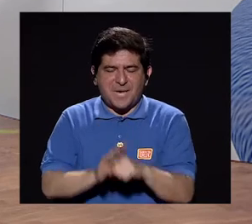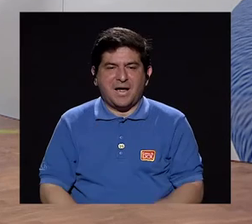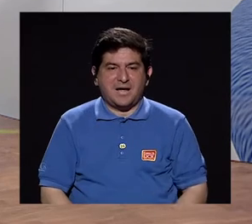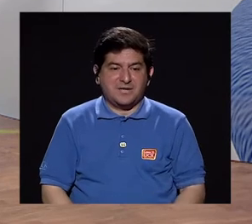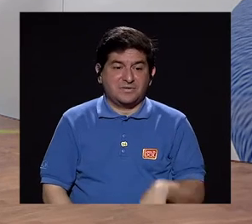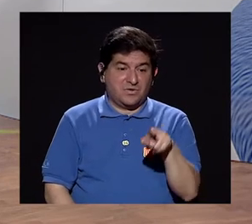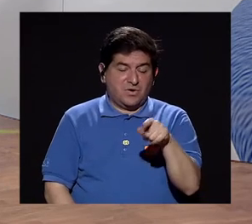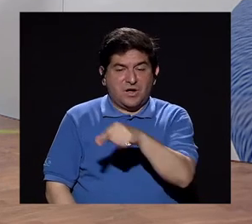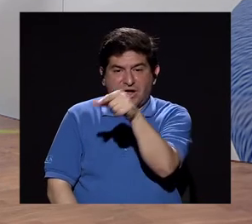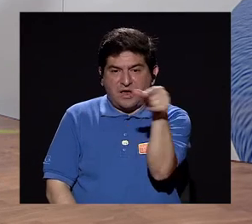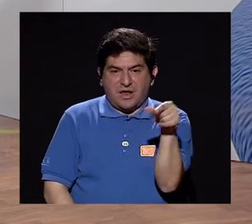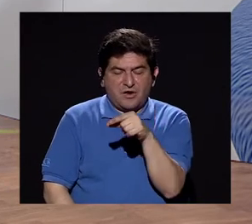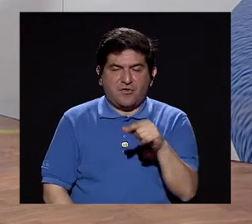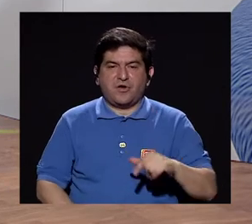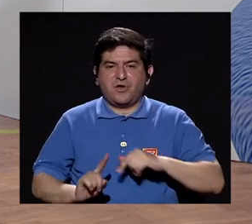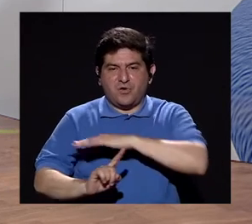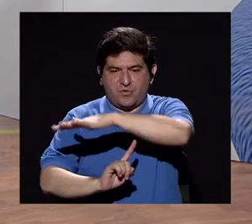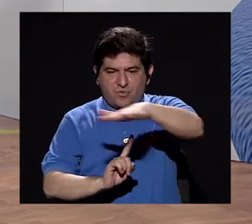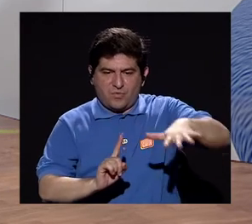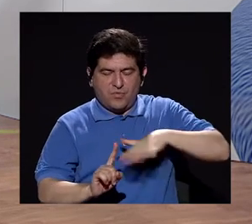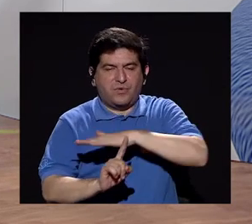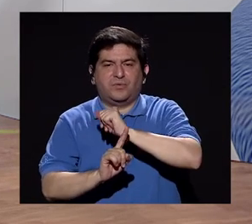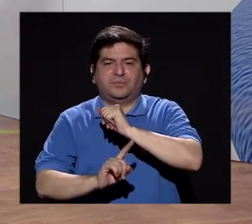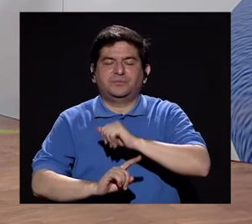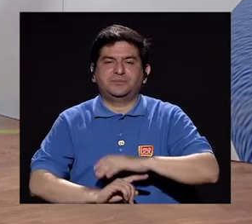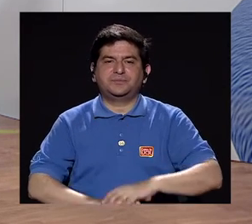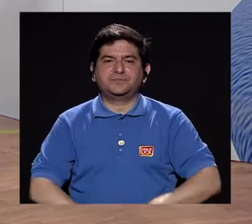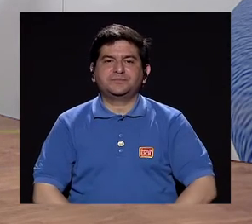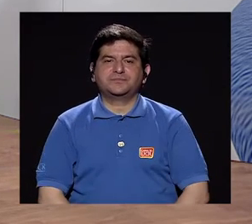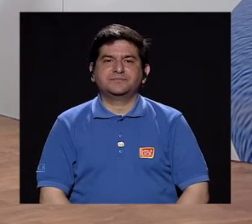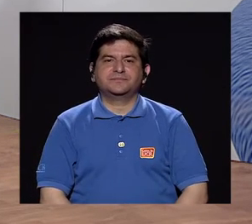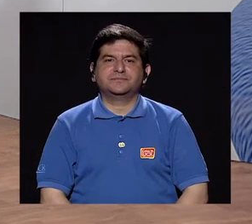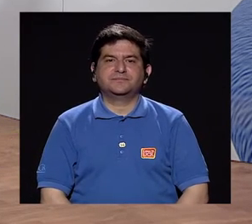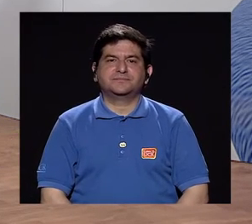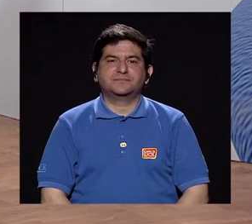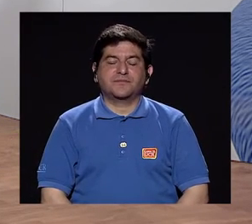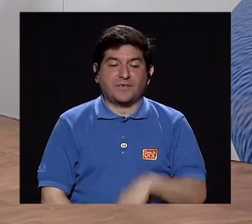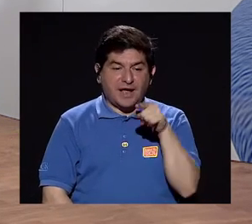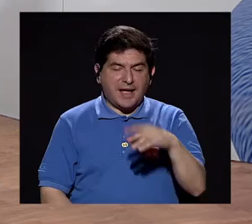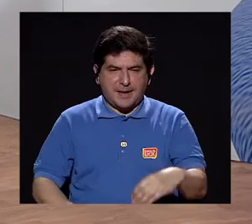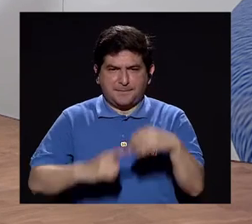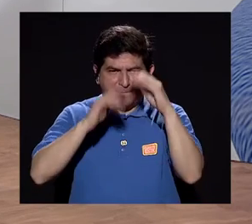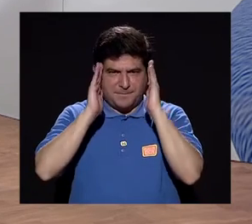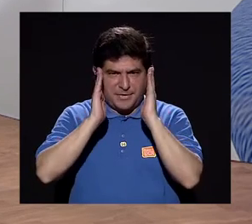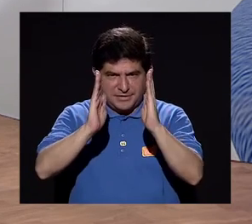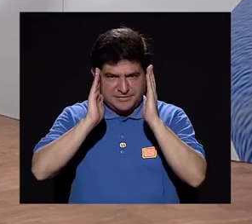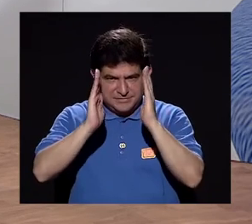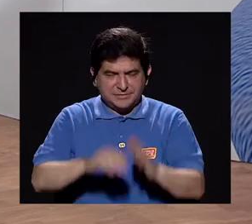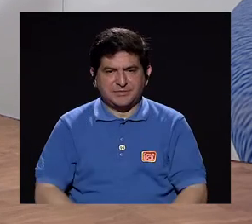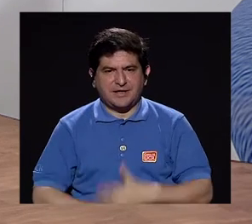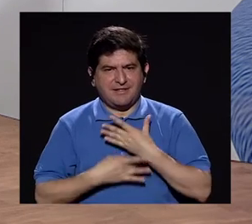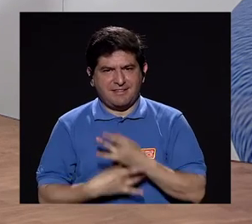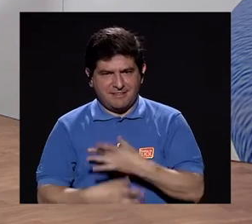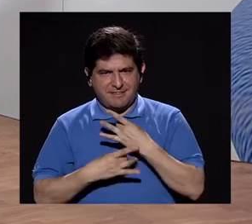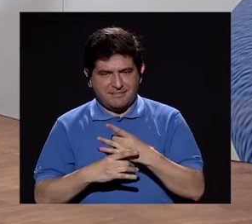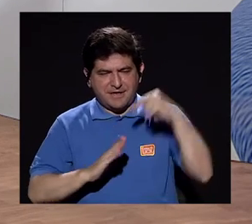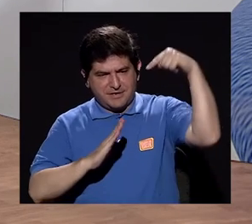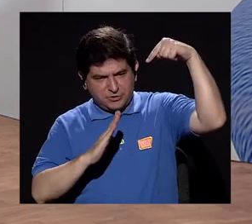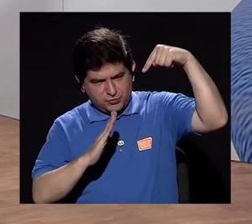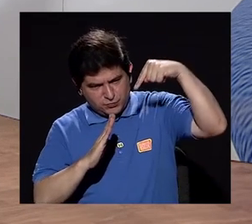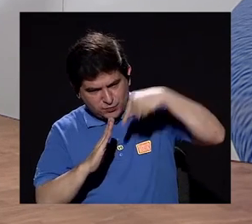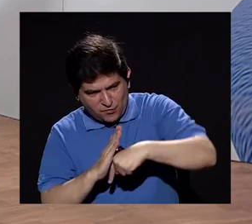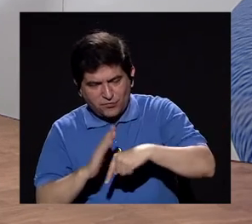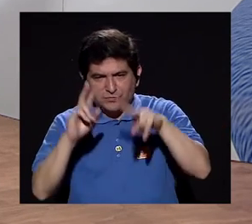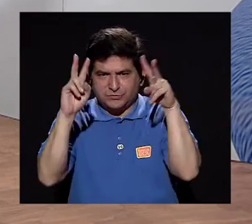en los cuerpos de agua o en las áreas circundantes este entonces ahí priorizamos justamente el interés